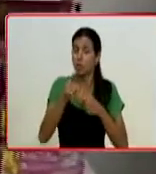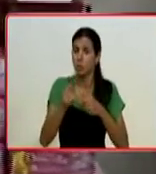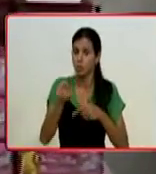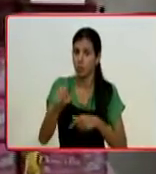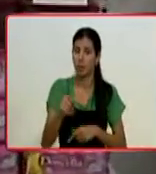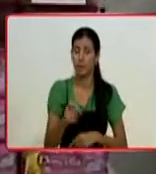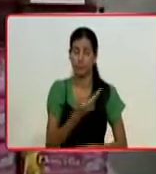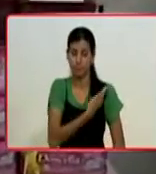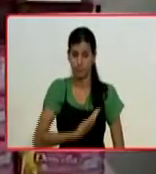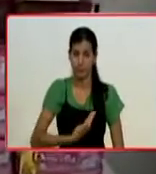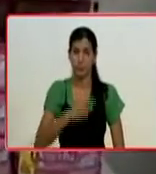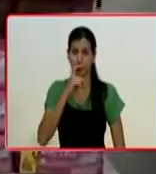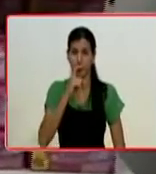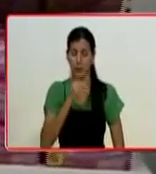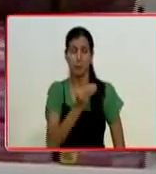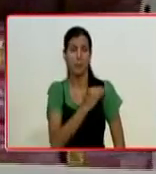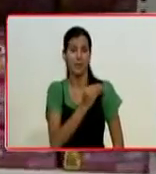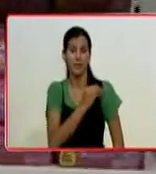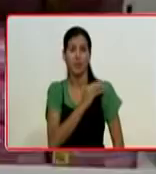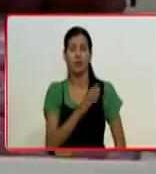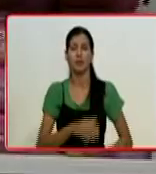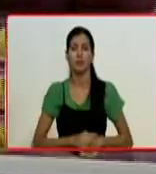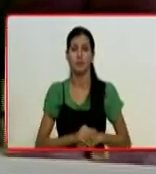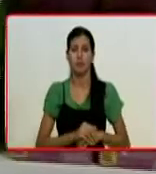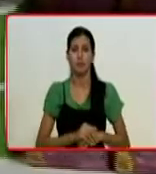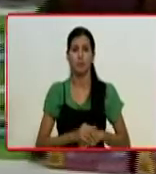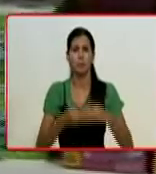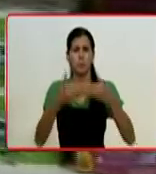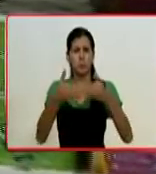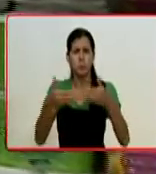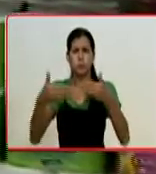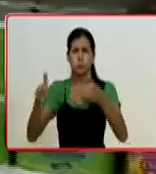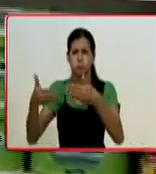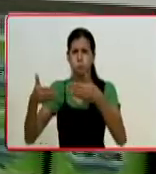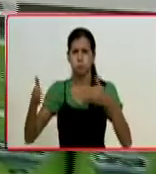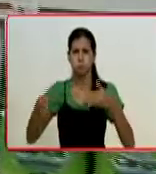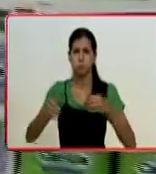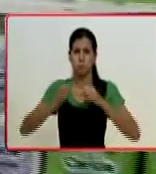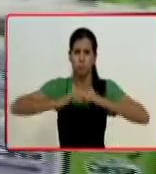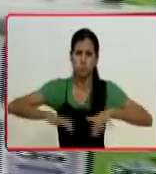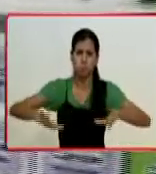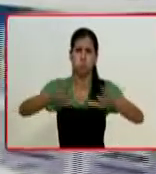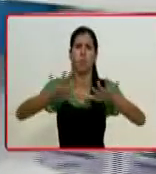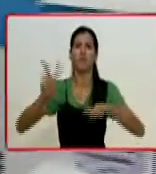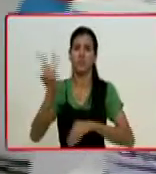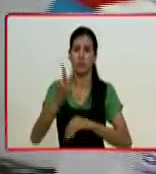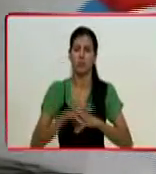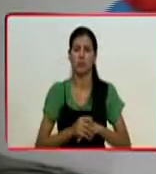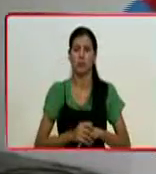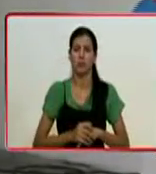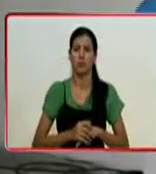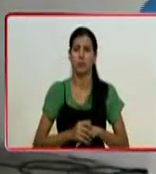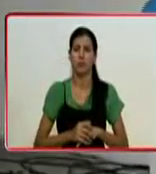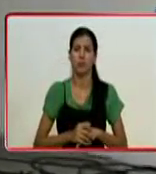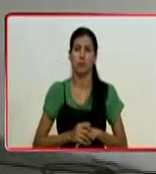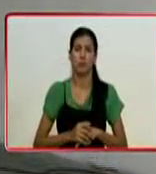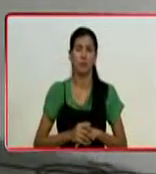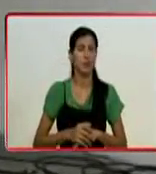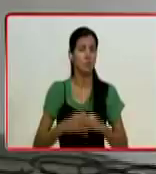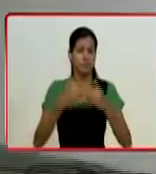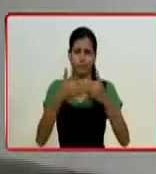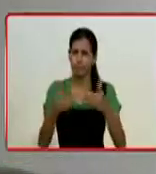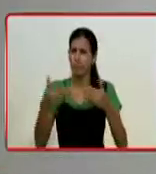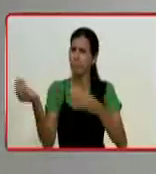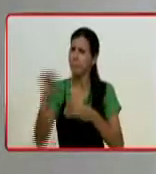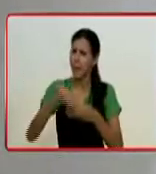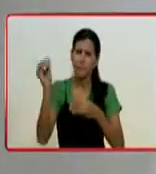esta instrucción de diseminar de manera contundente todo el territorio nacional con toda la cantidad de pedemercalitos